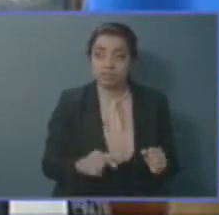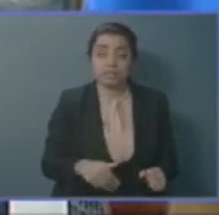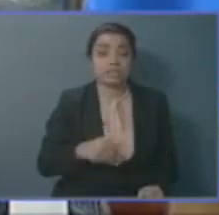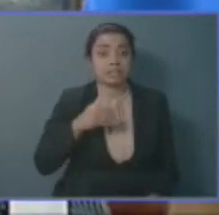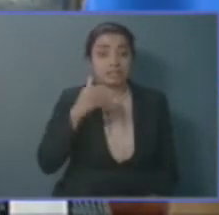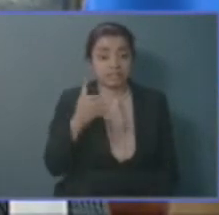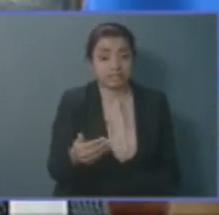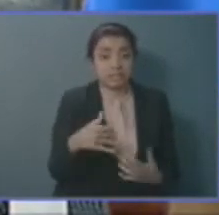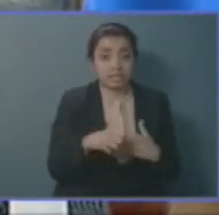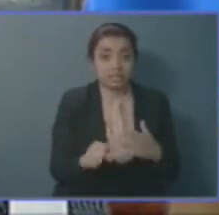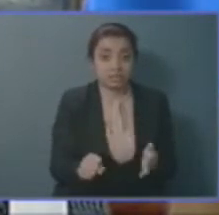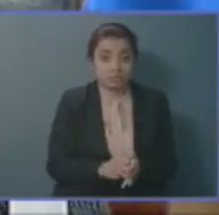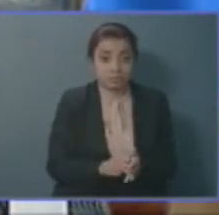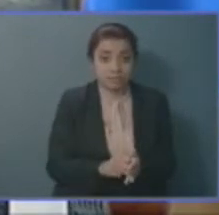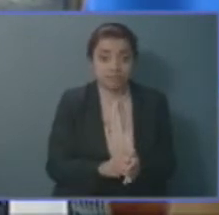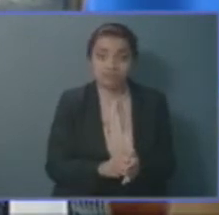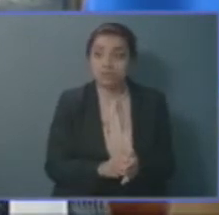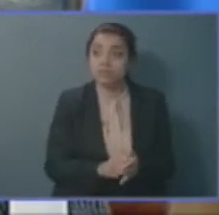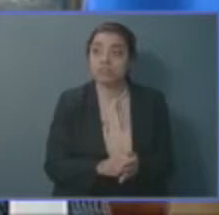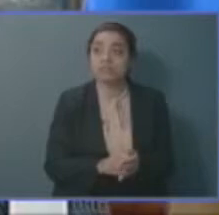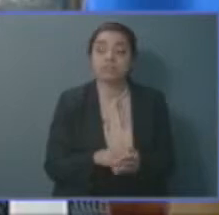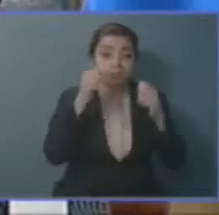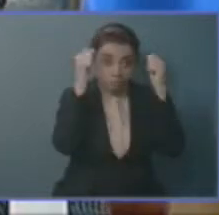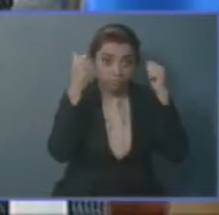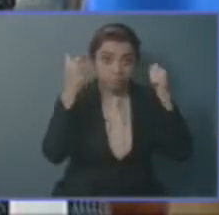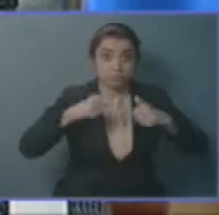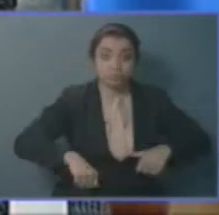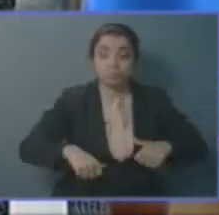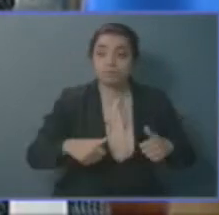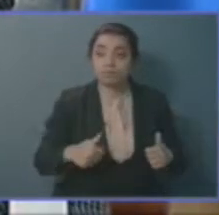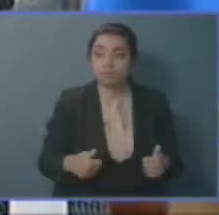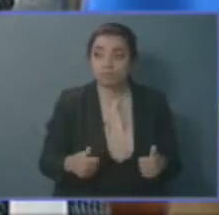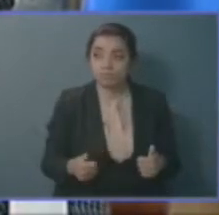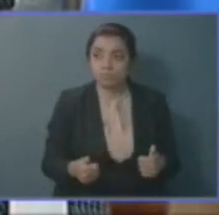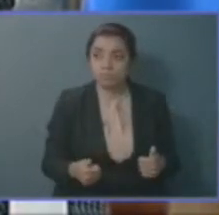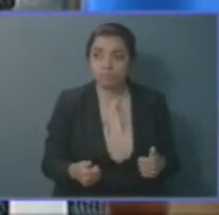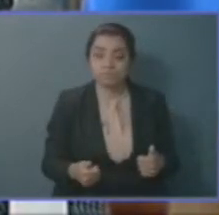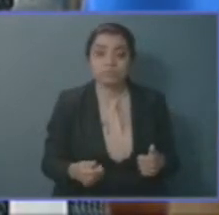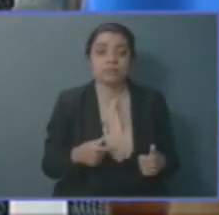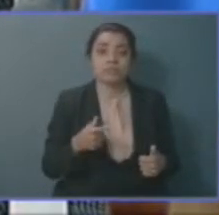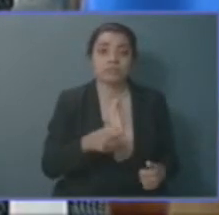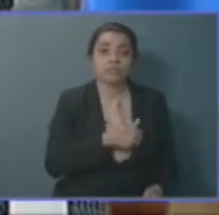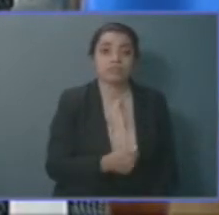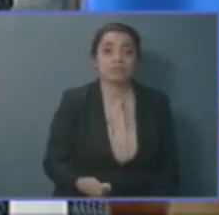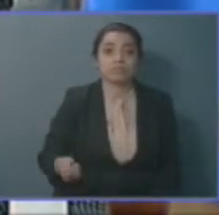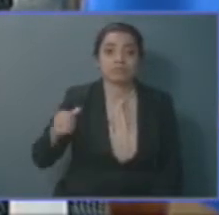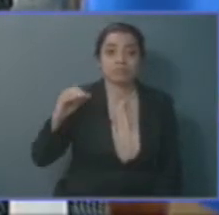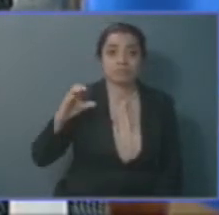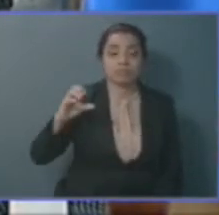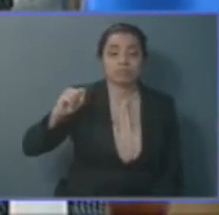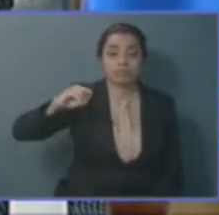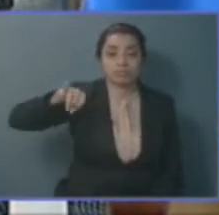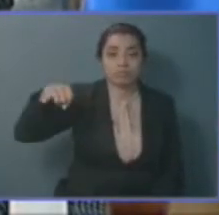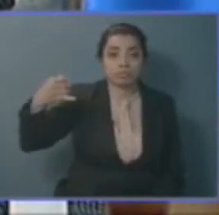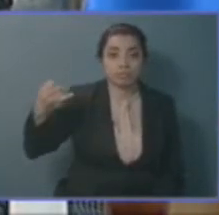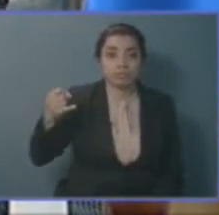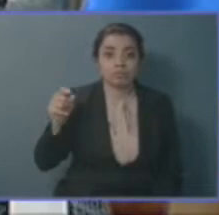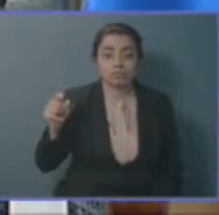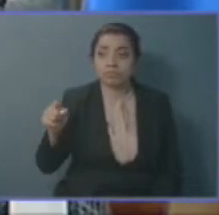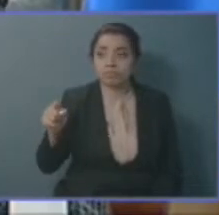esta Asamblea Legislativa acordó enviar a la Corte Suprema de Justicia